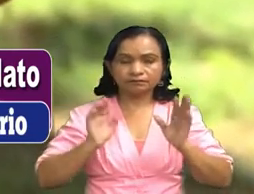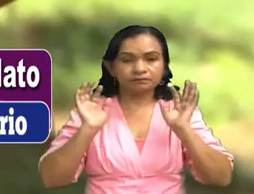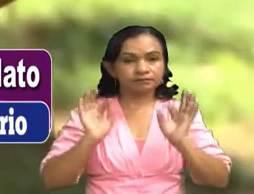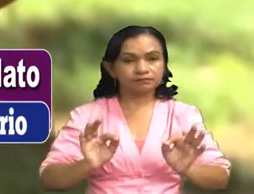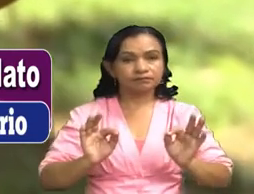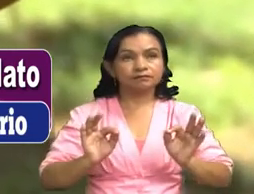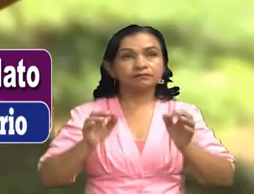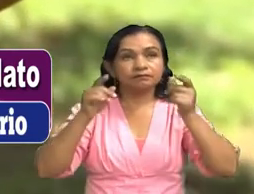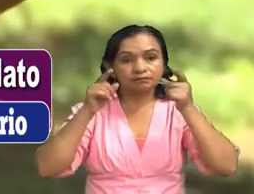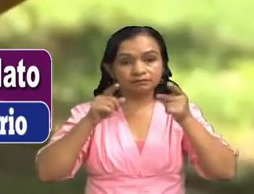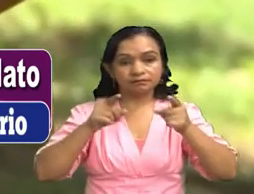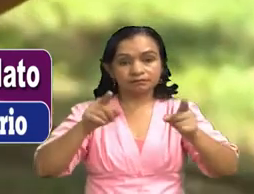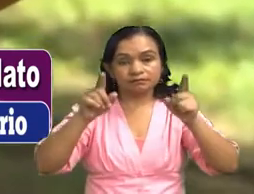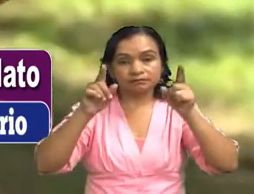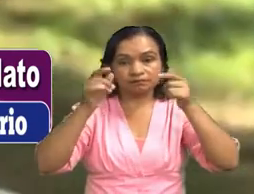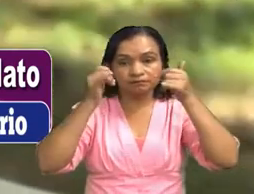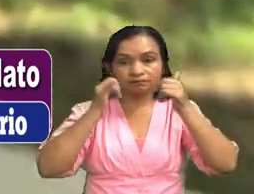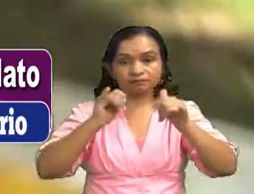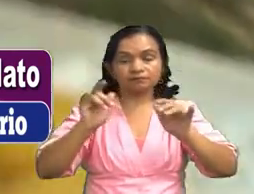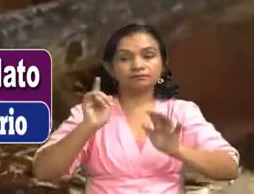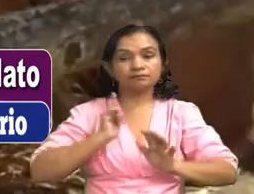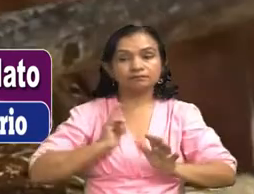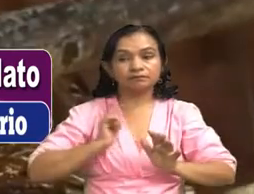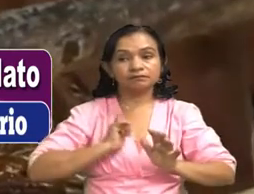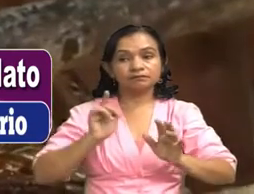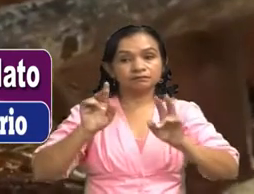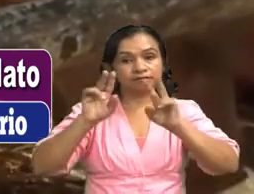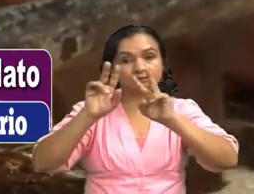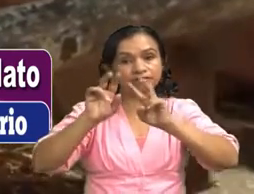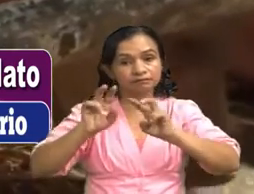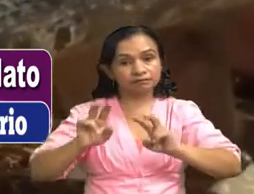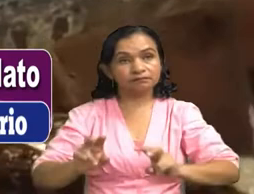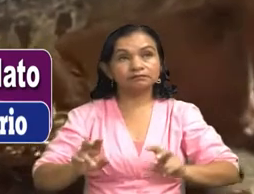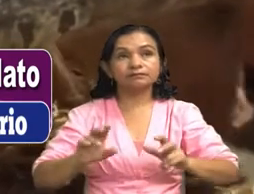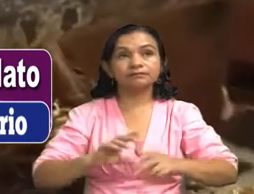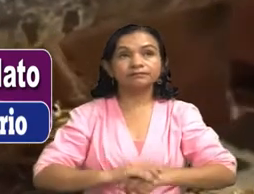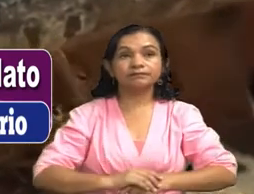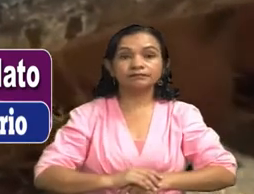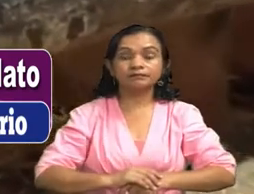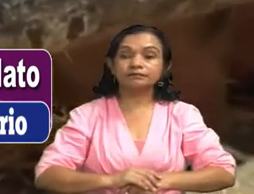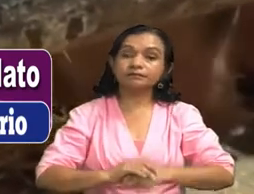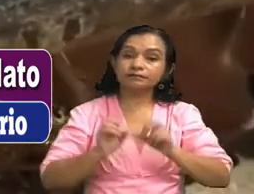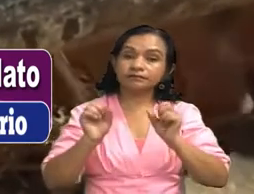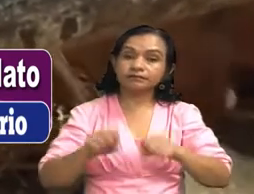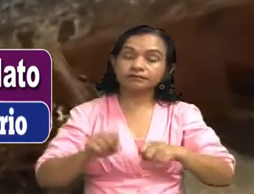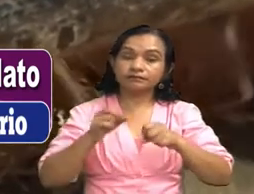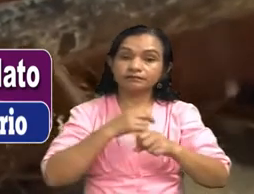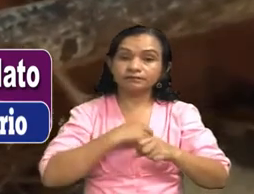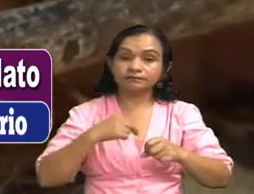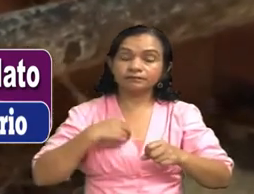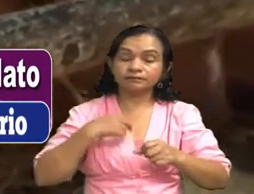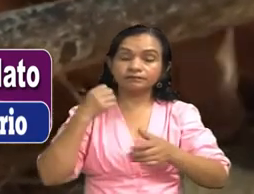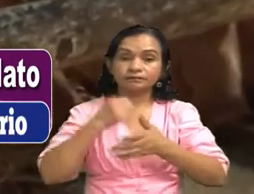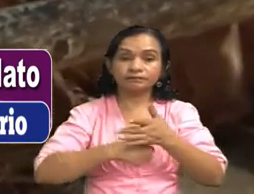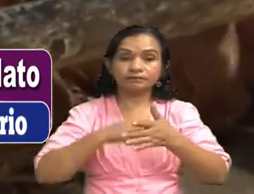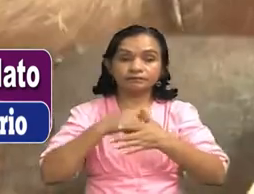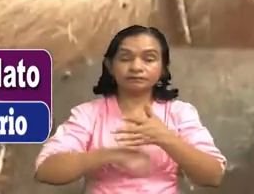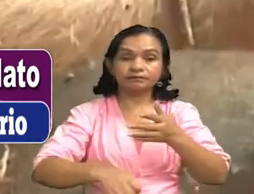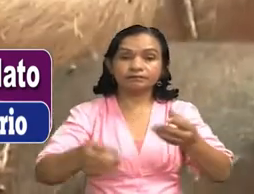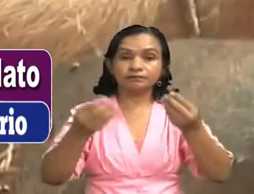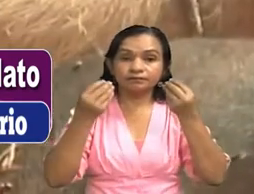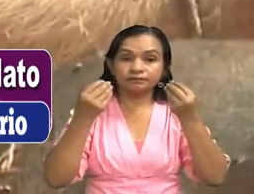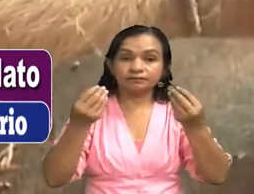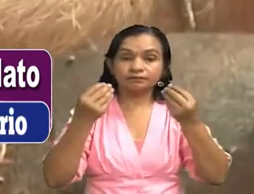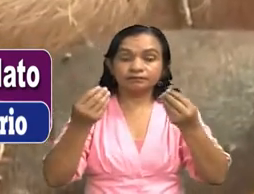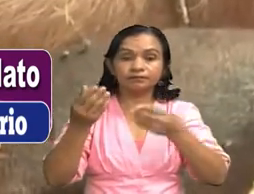corporal, ¿verdad? Además tendríamos que revisar porque sí, se hicieron muchos esfuerzos y